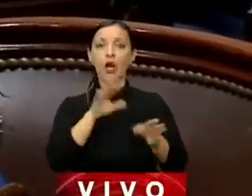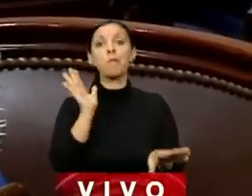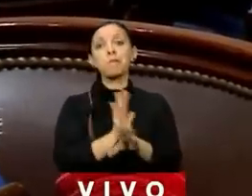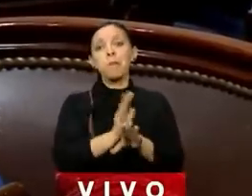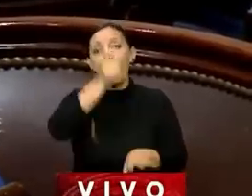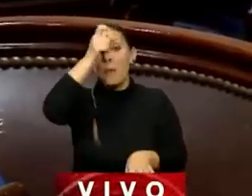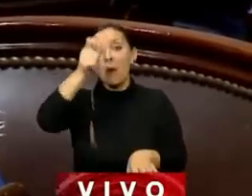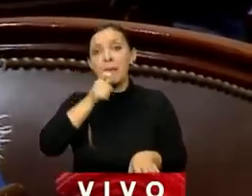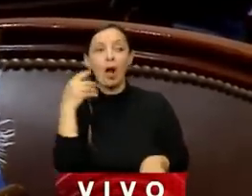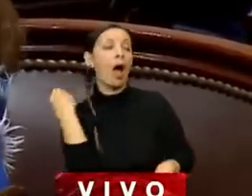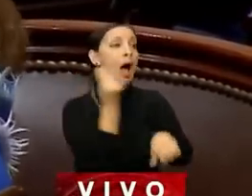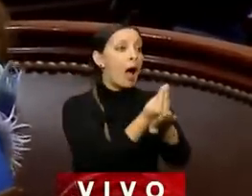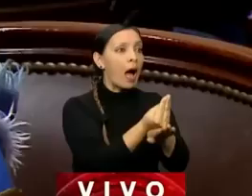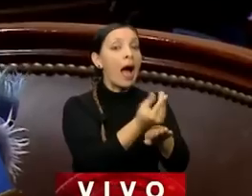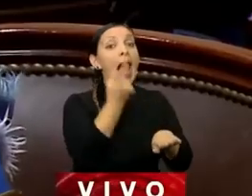ver